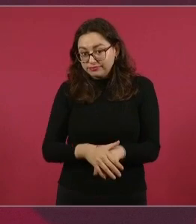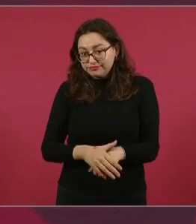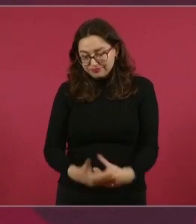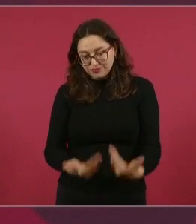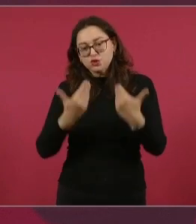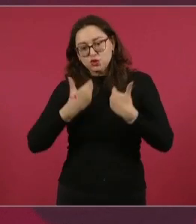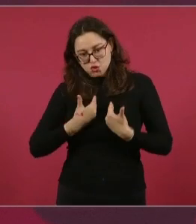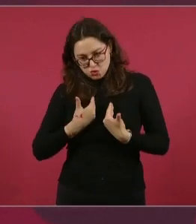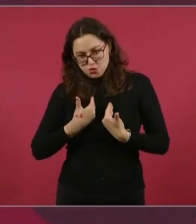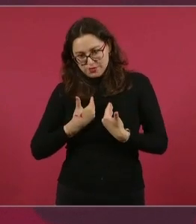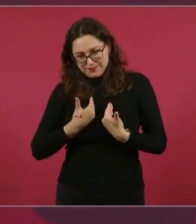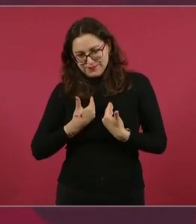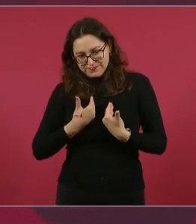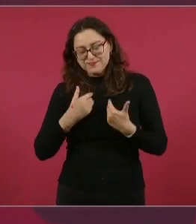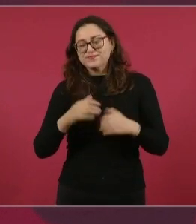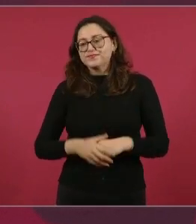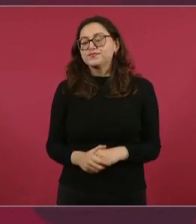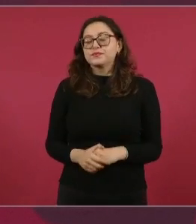Pero a él le decían